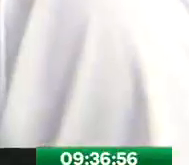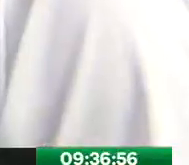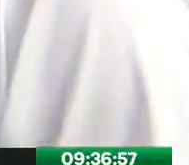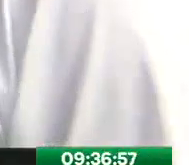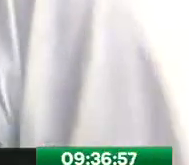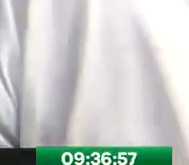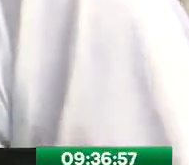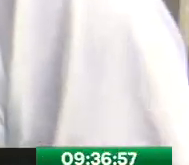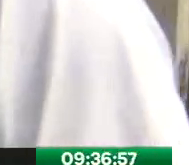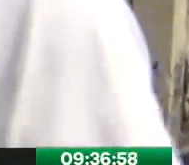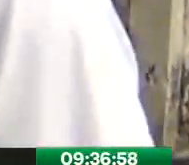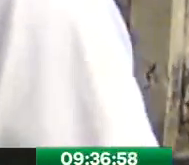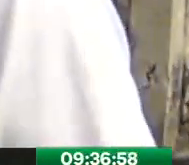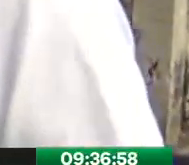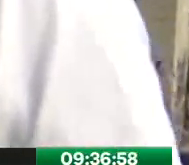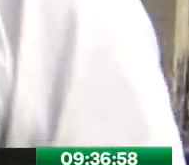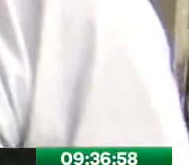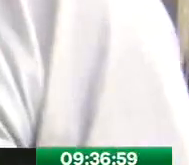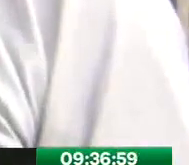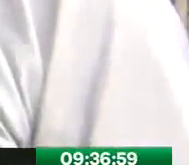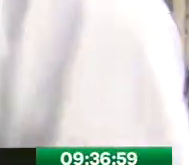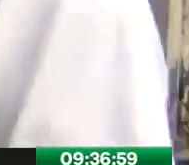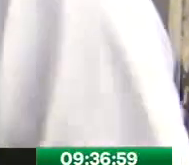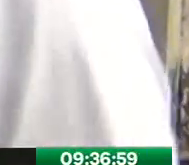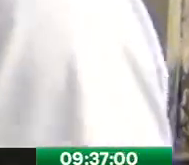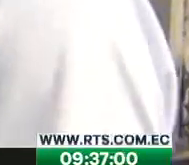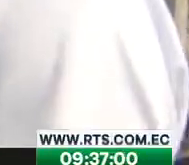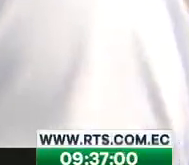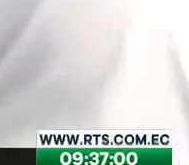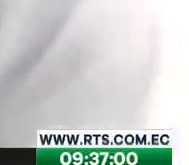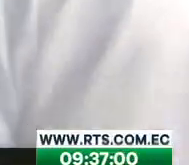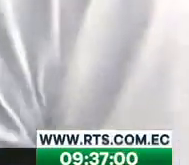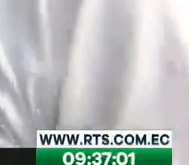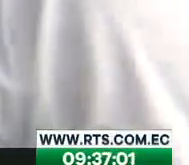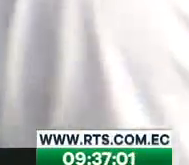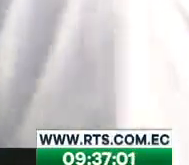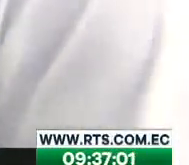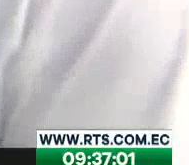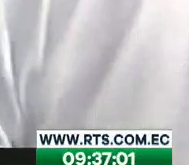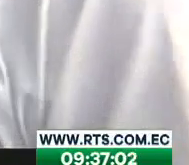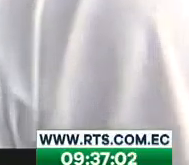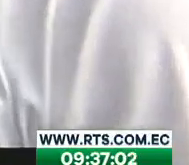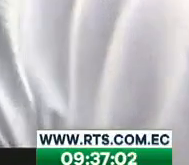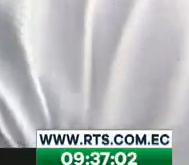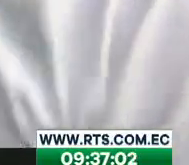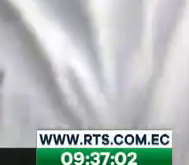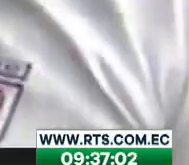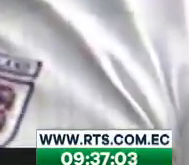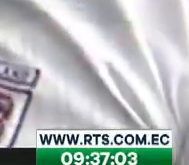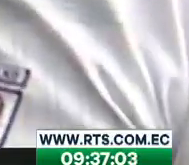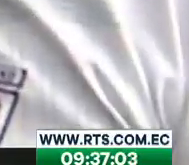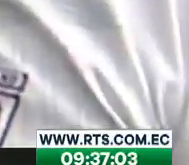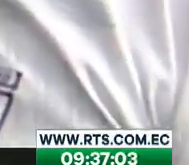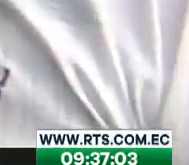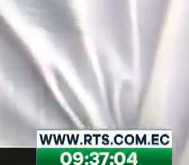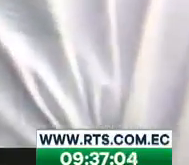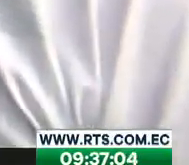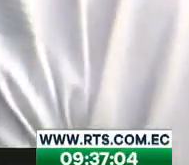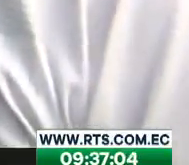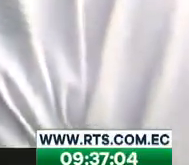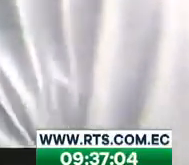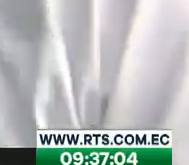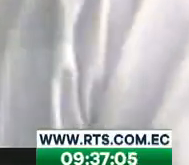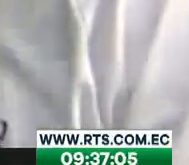tenemos. Necesitamos nosotros que el municipio nos ayude con un recolector pequeño para que pase por las calles